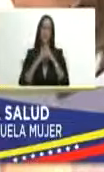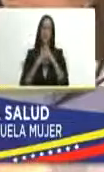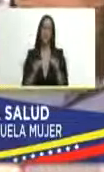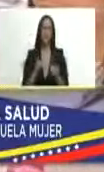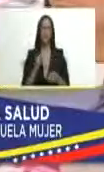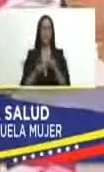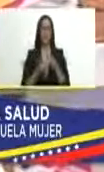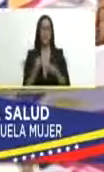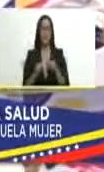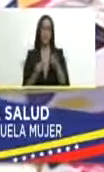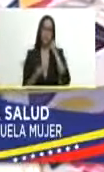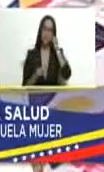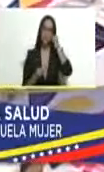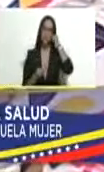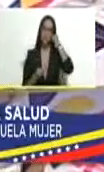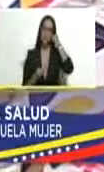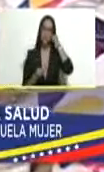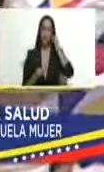es